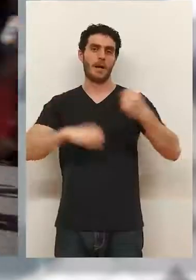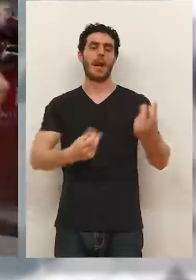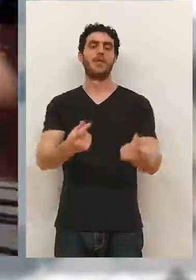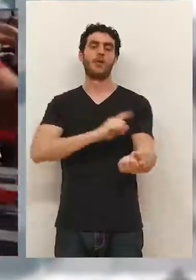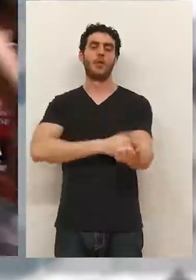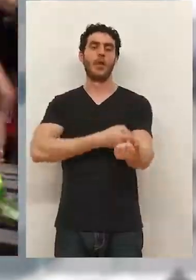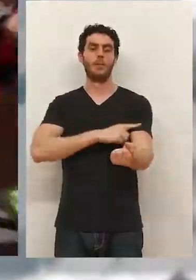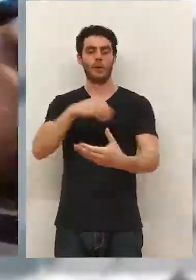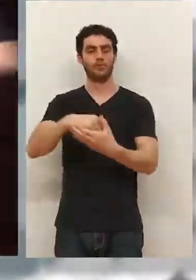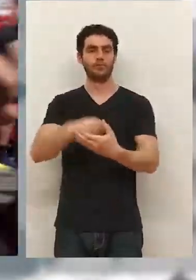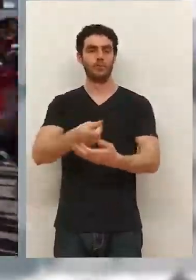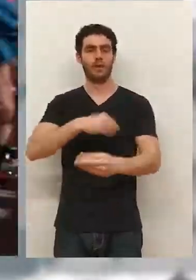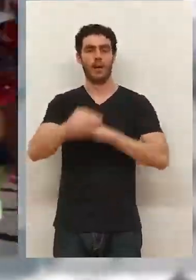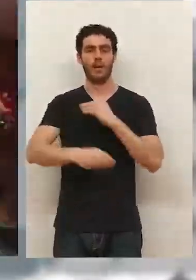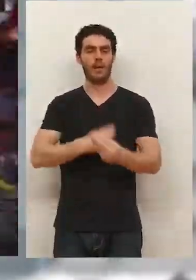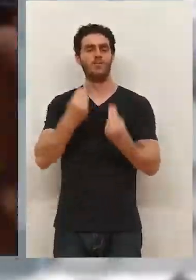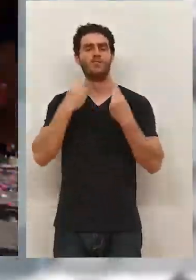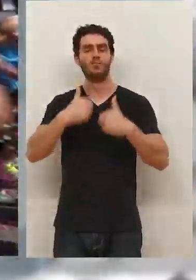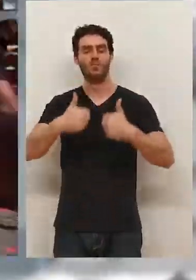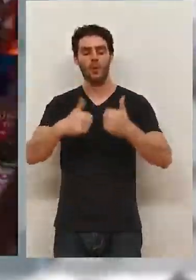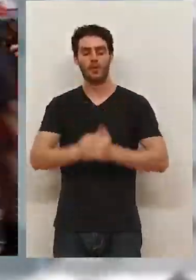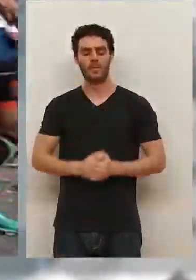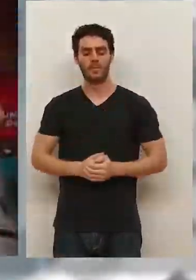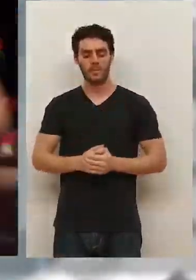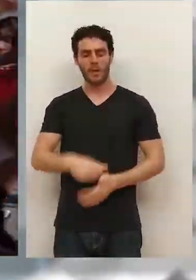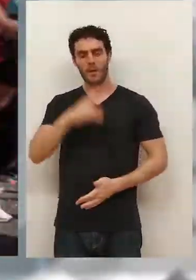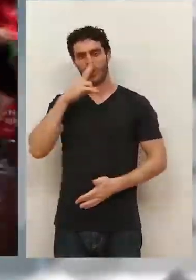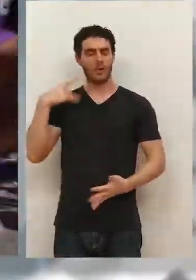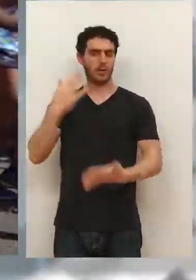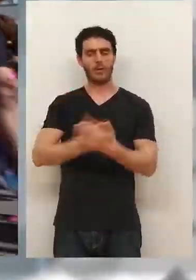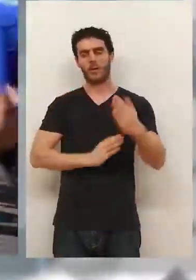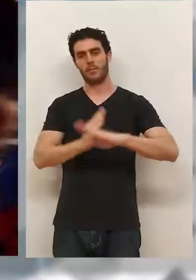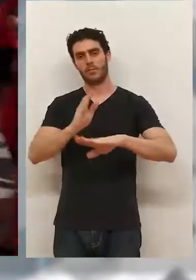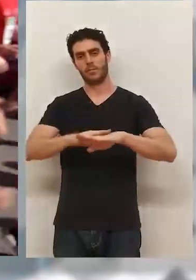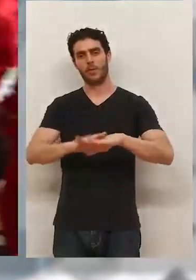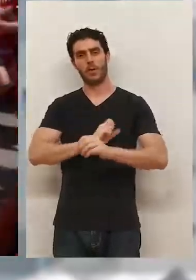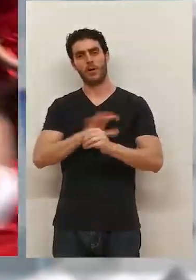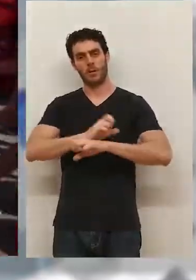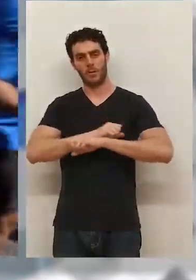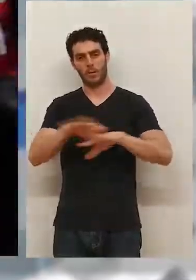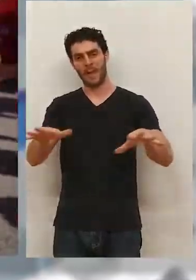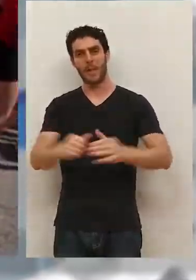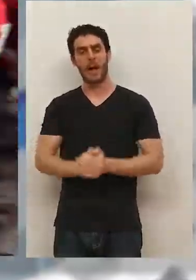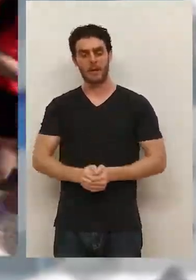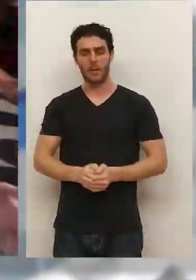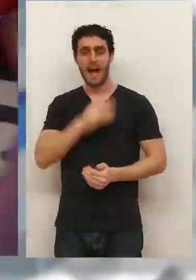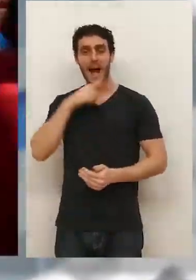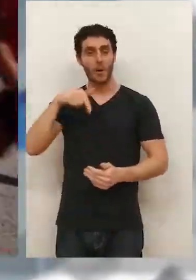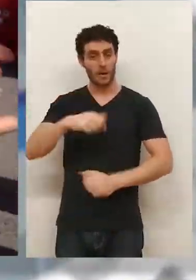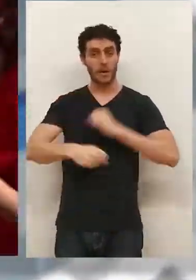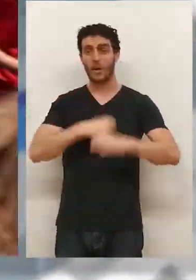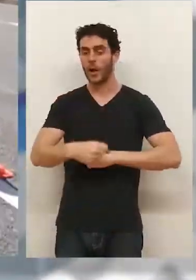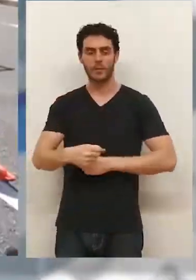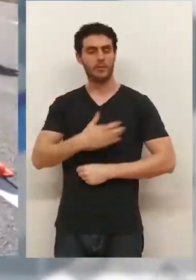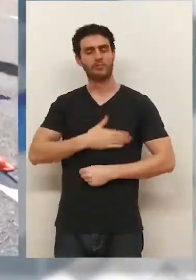dos años de parón. La carrera organizada por la Universidad de La Rioja e incluida dentro de sus actos de celebración del 30 aniversario